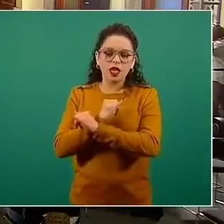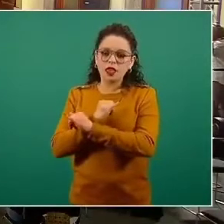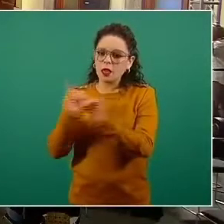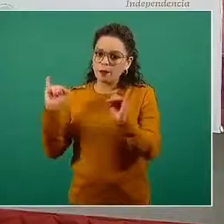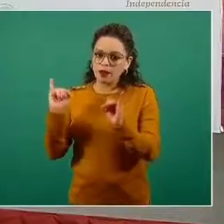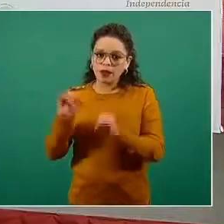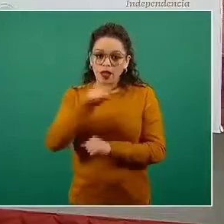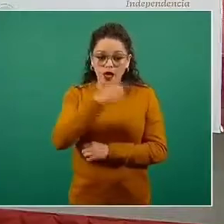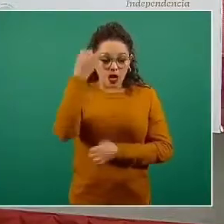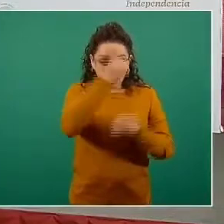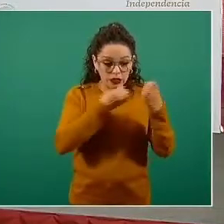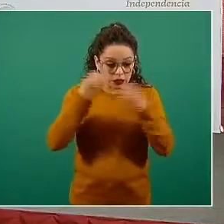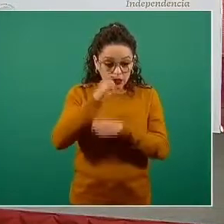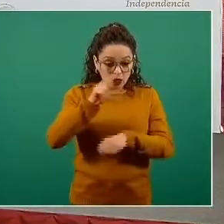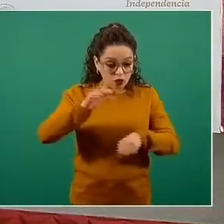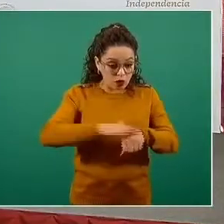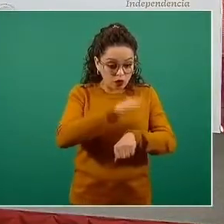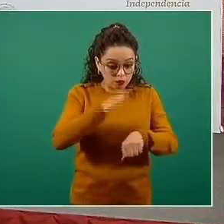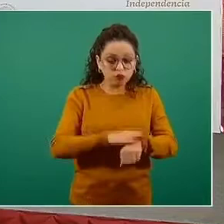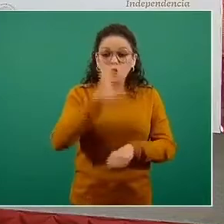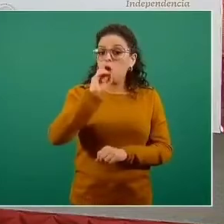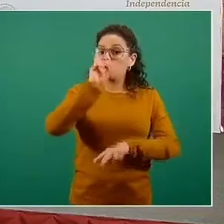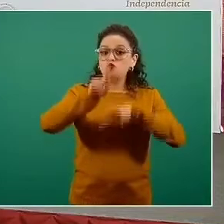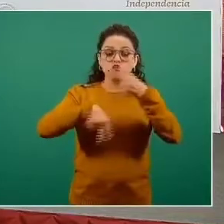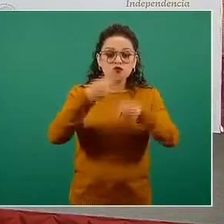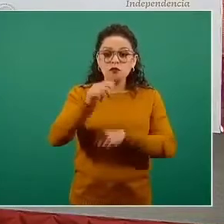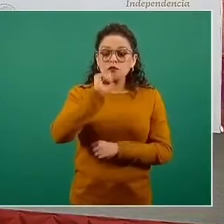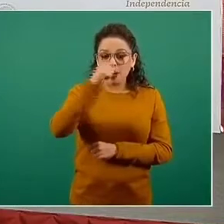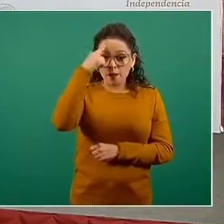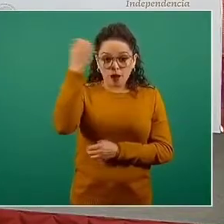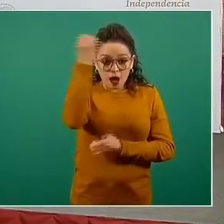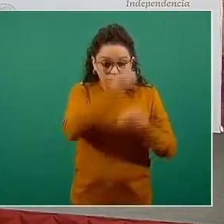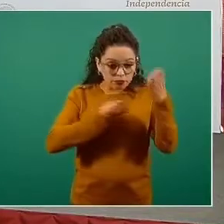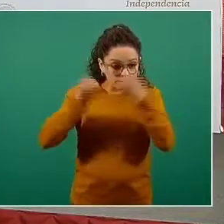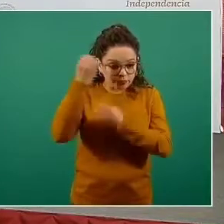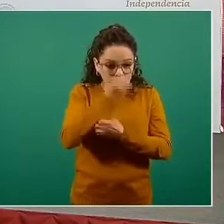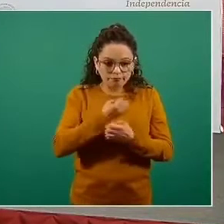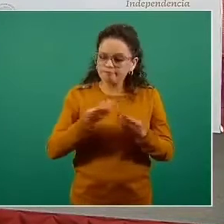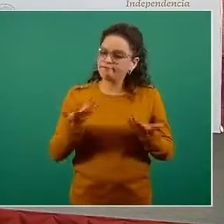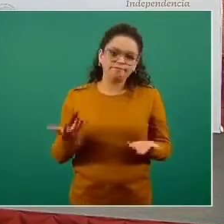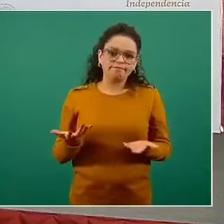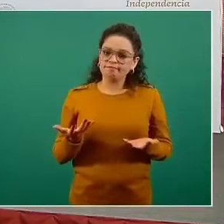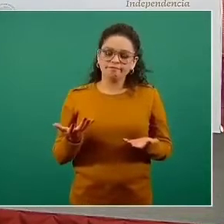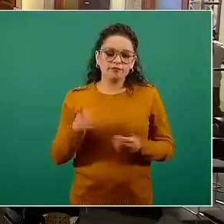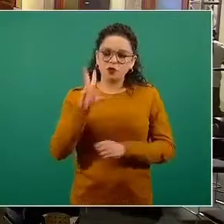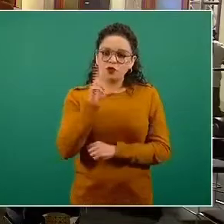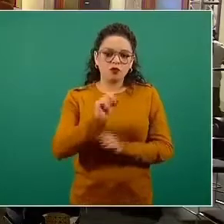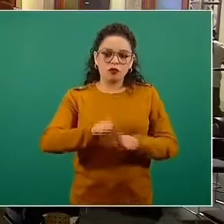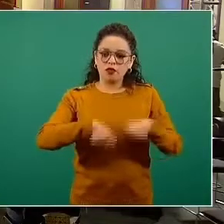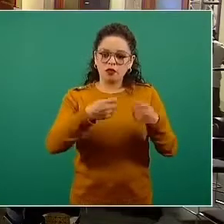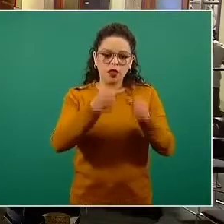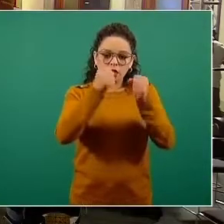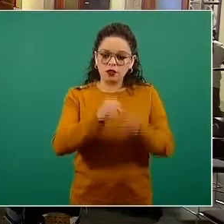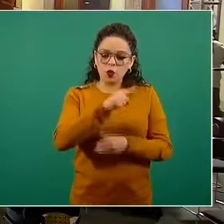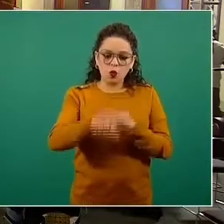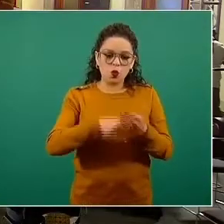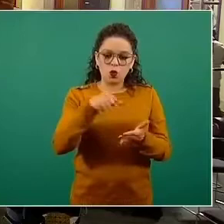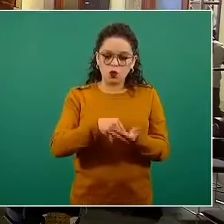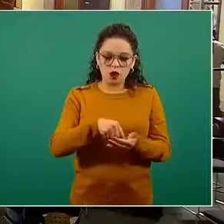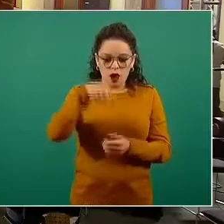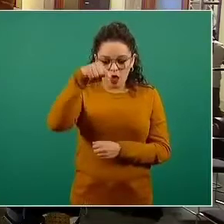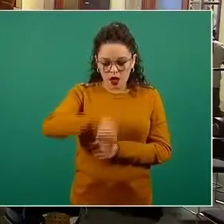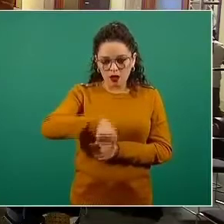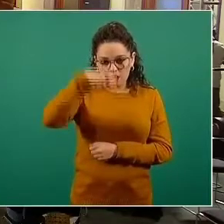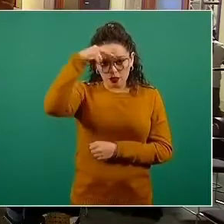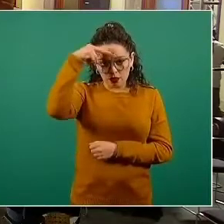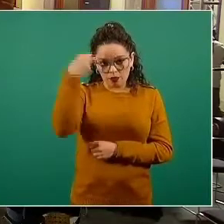residencias médicas en México o no lo presentó, no, porque apeló a este programa, no tiene garantizado un lugar en la residencia médica